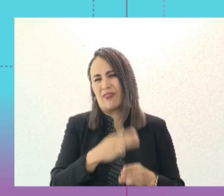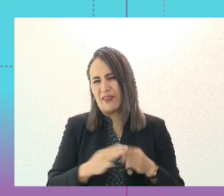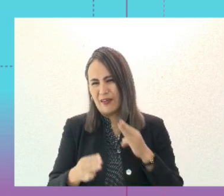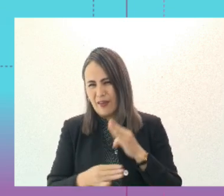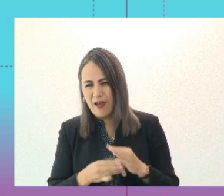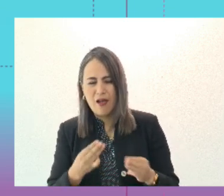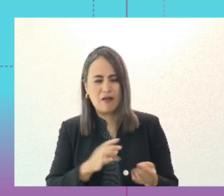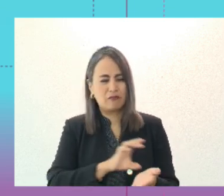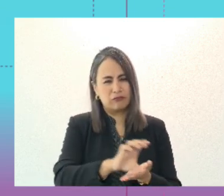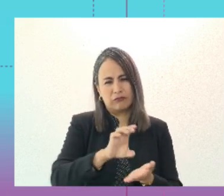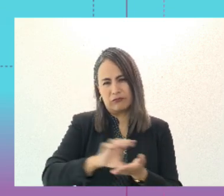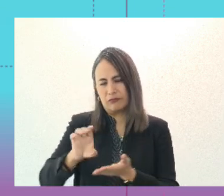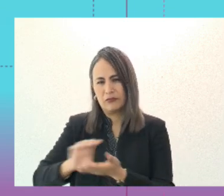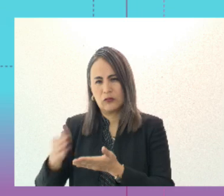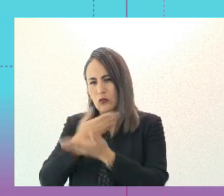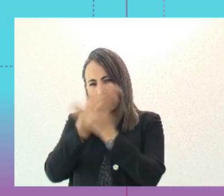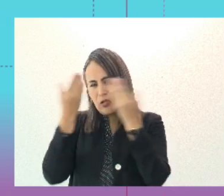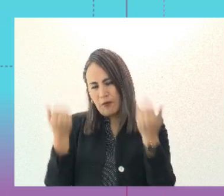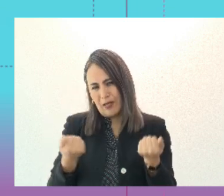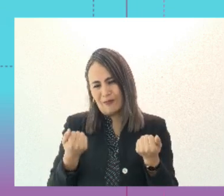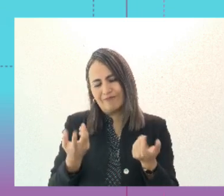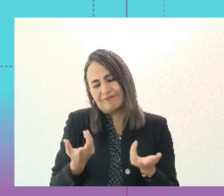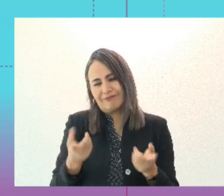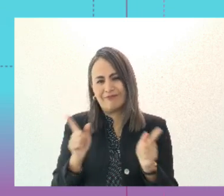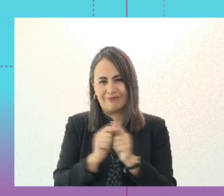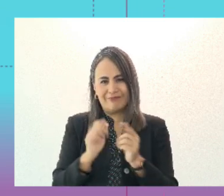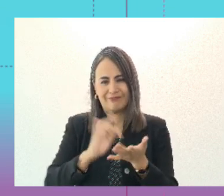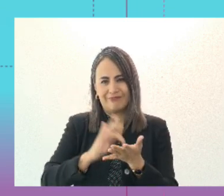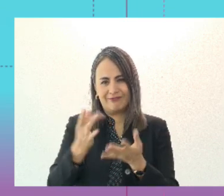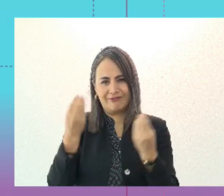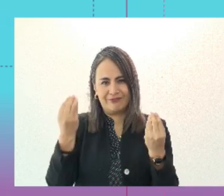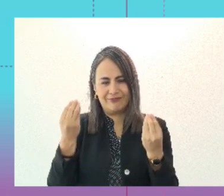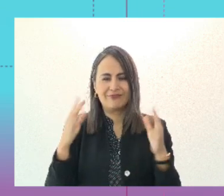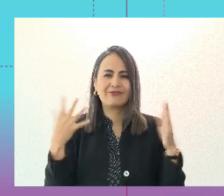etcétera. Muchísimas gracias. Con esto.